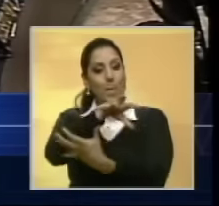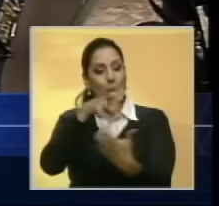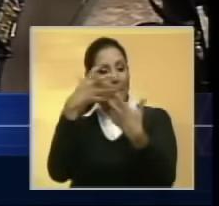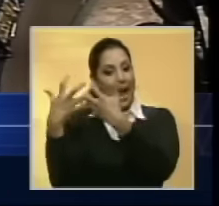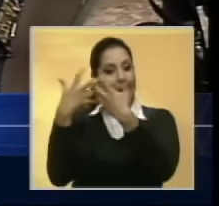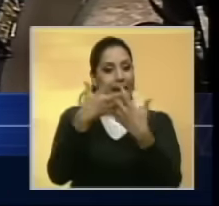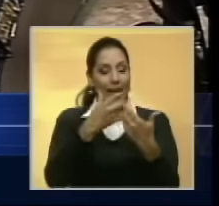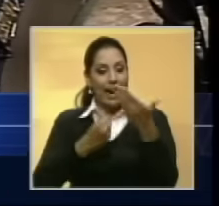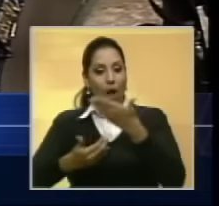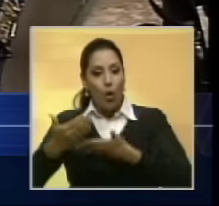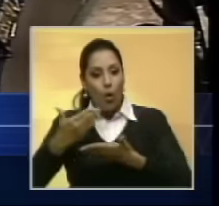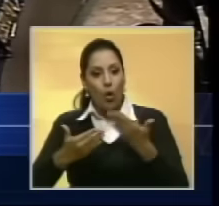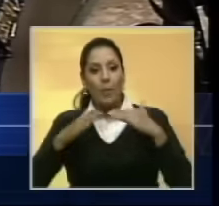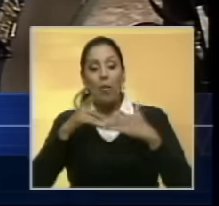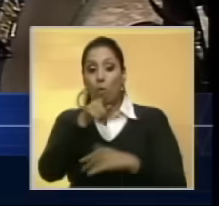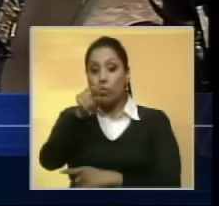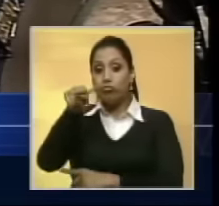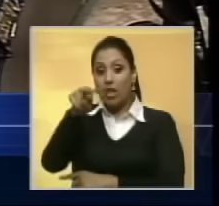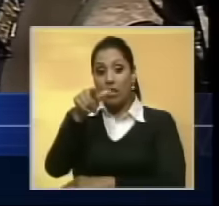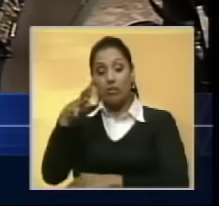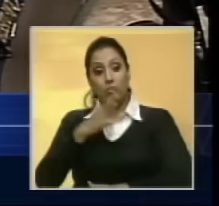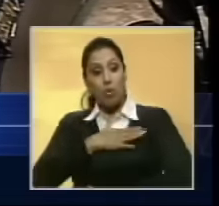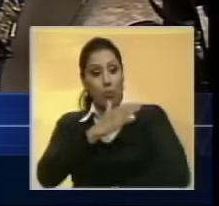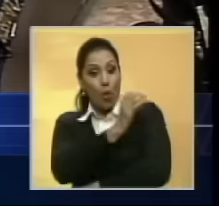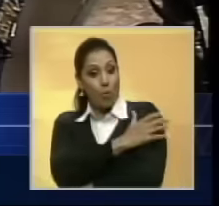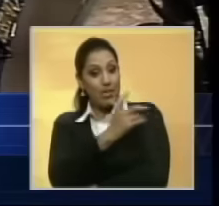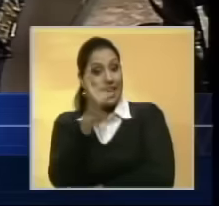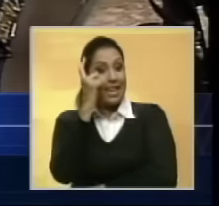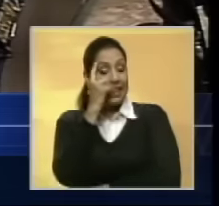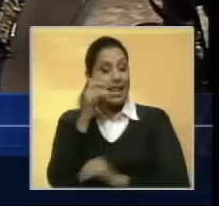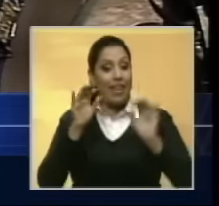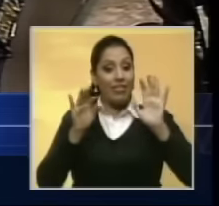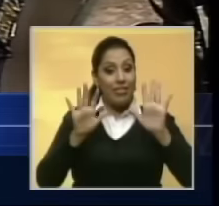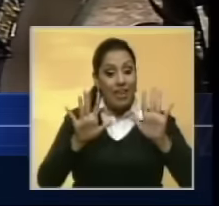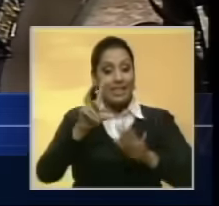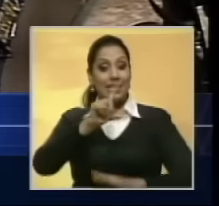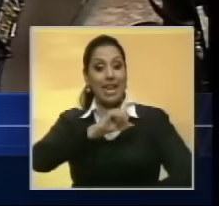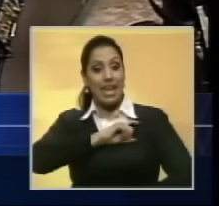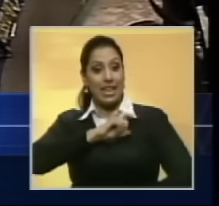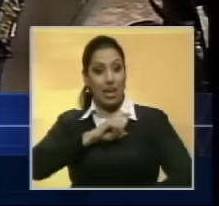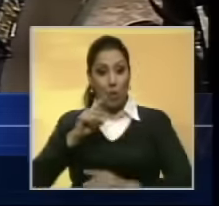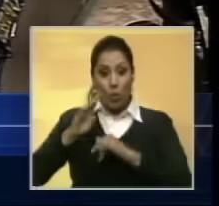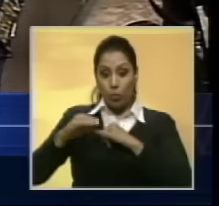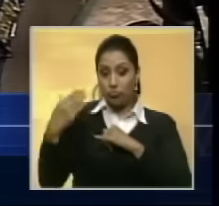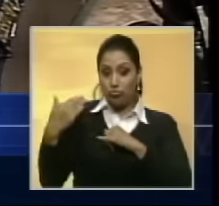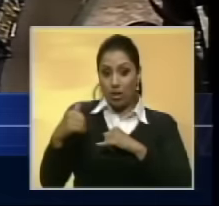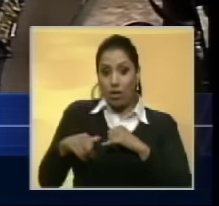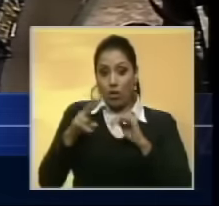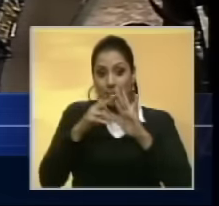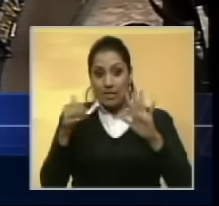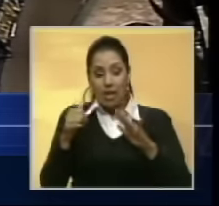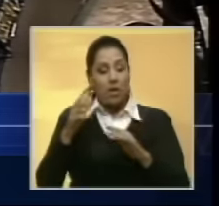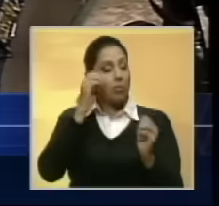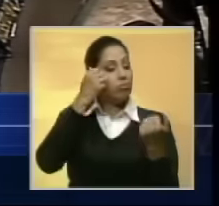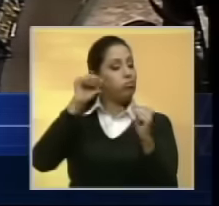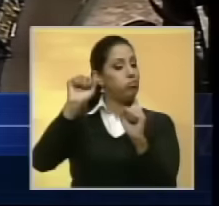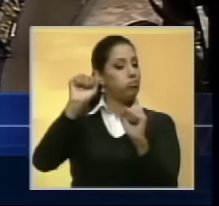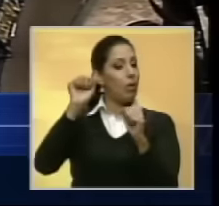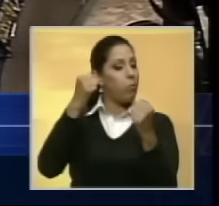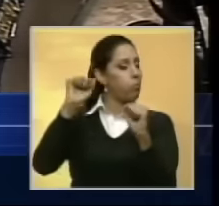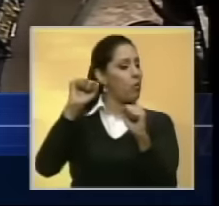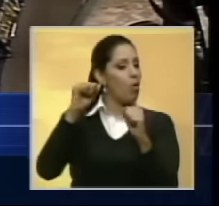guerra económica a la cual ustedes desde el día 10 de enero último pasado le han dado la espalda y